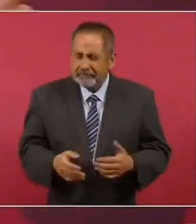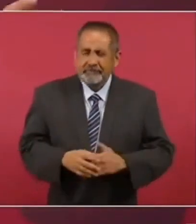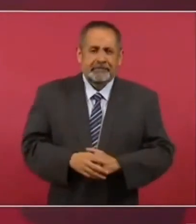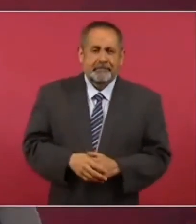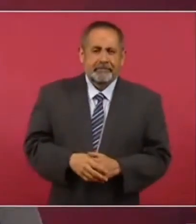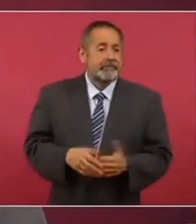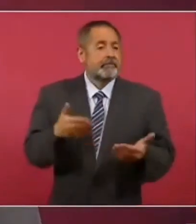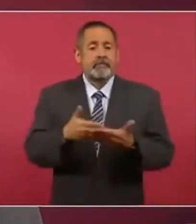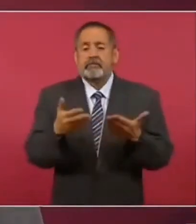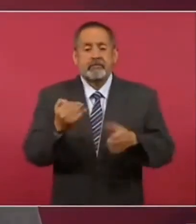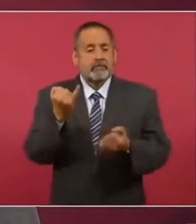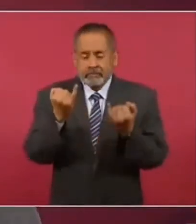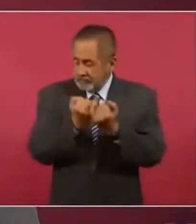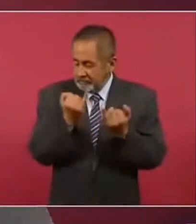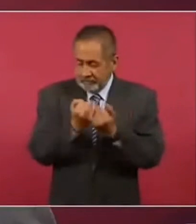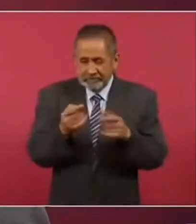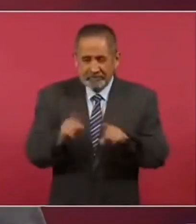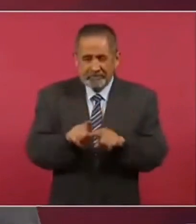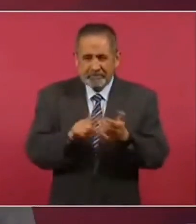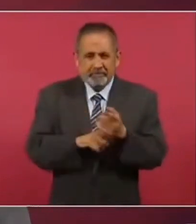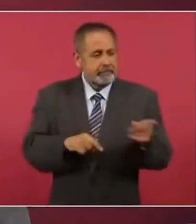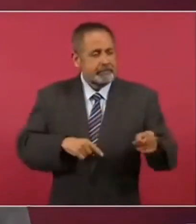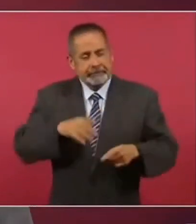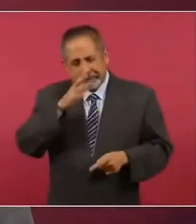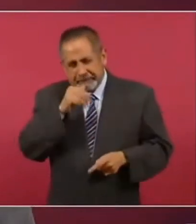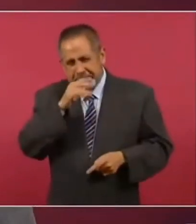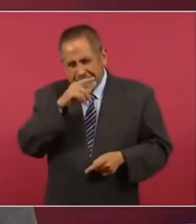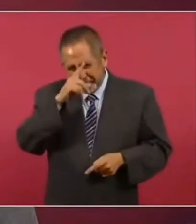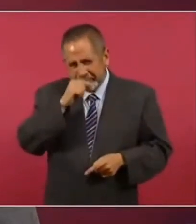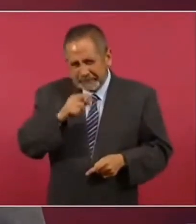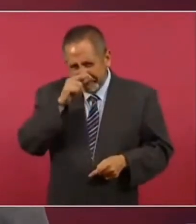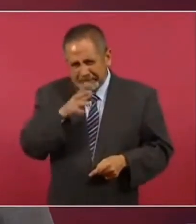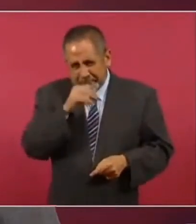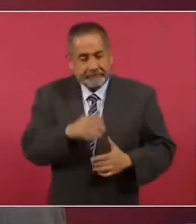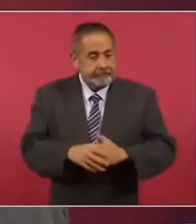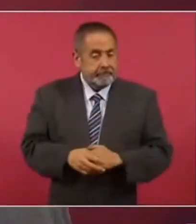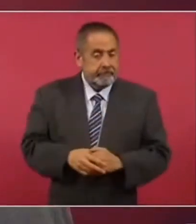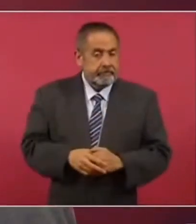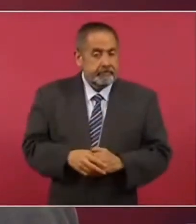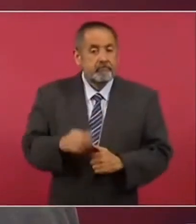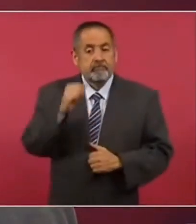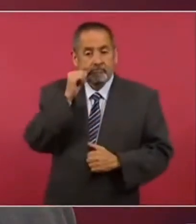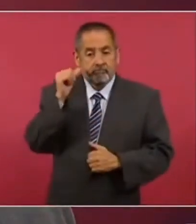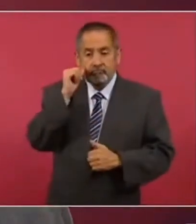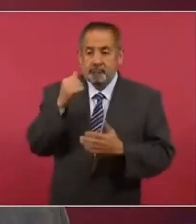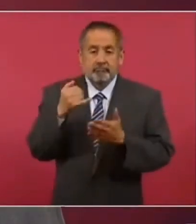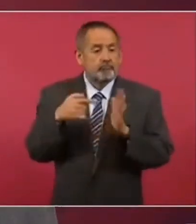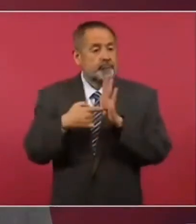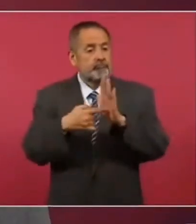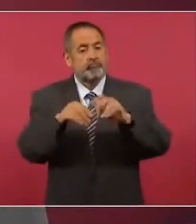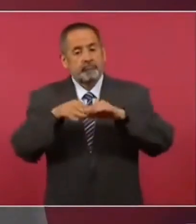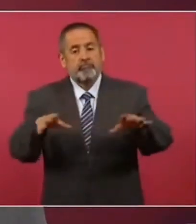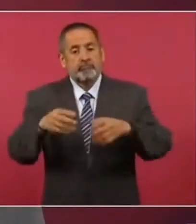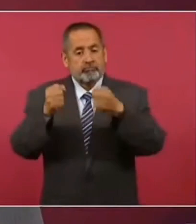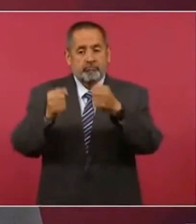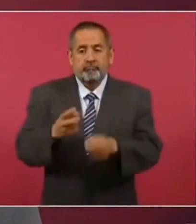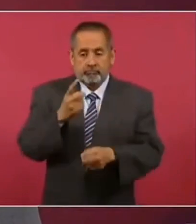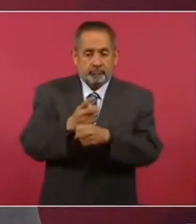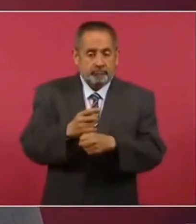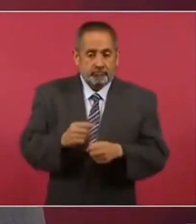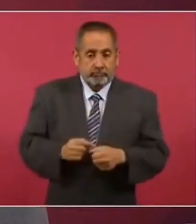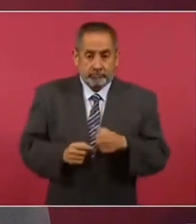ahora igual no más que no han podido ayer presentamos el informe sobre seguridad